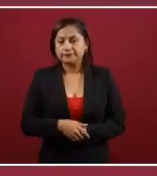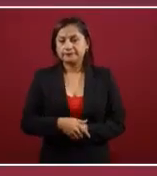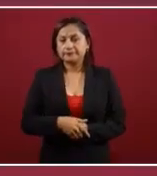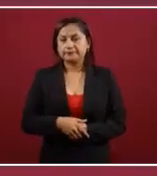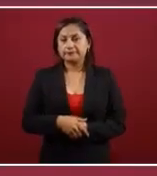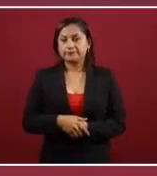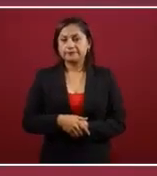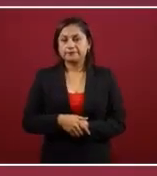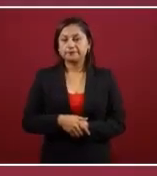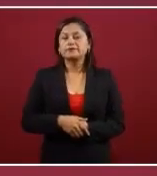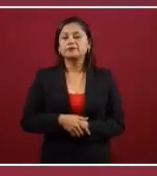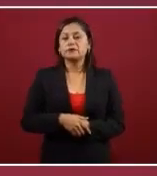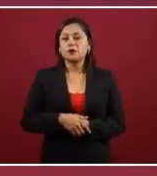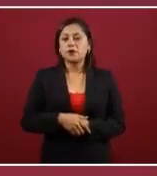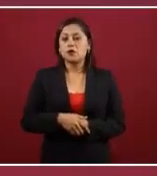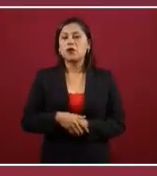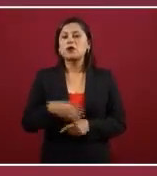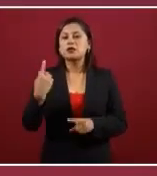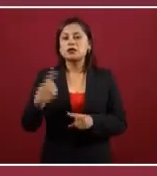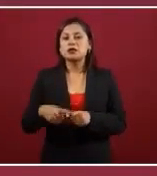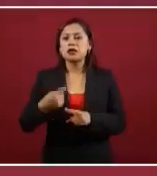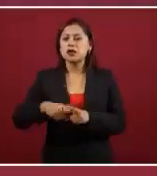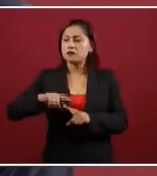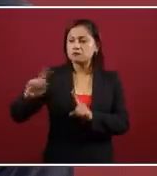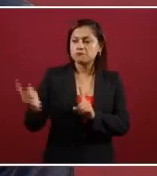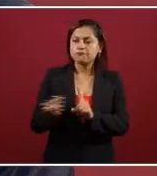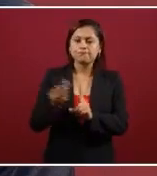Van adultos y niños